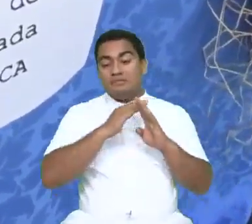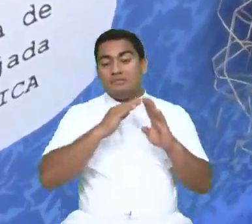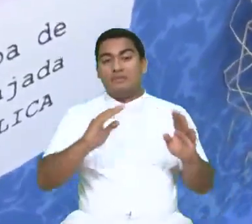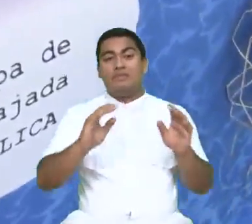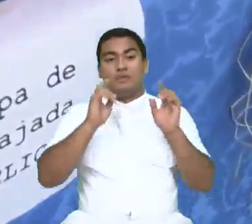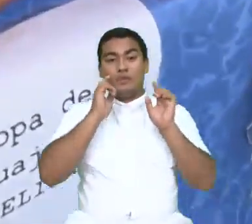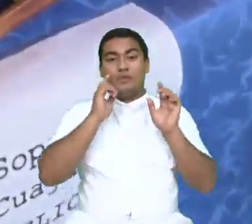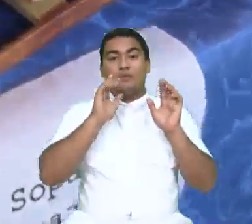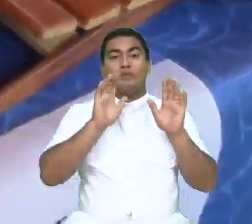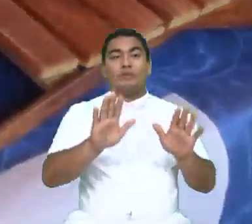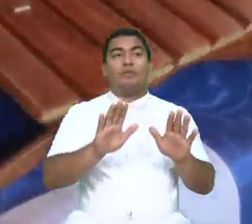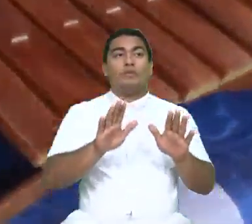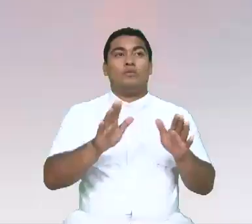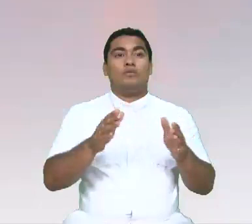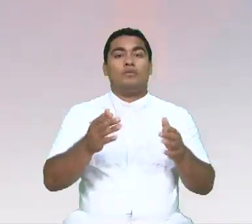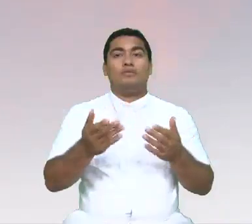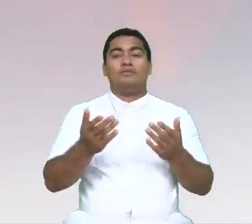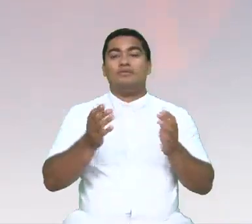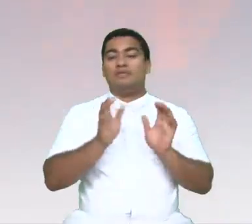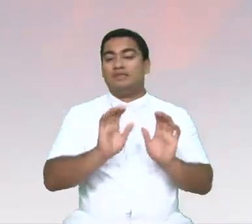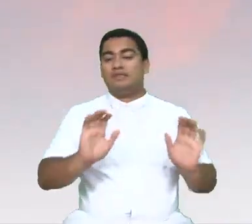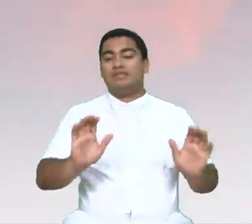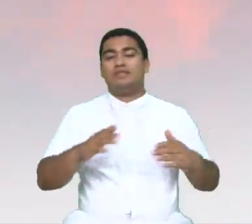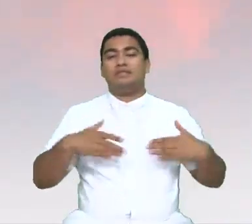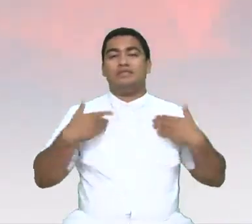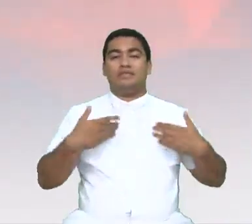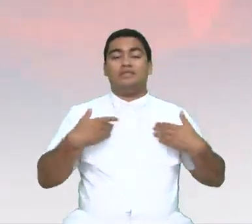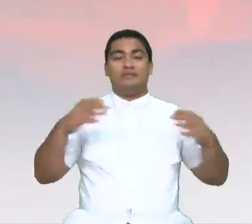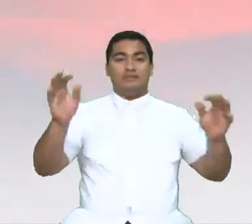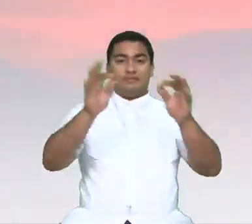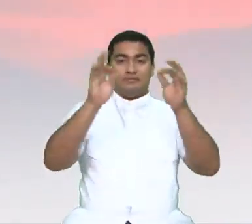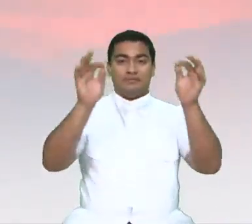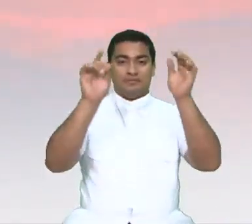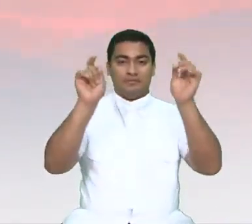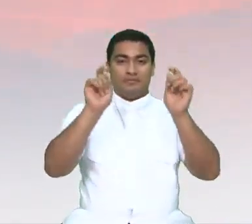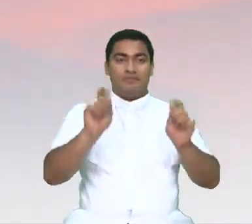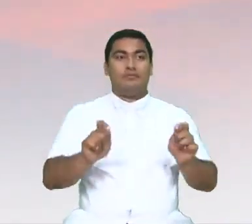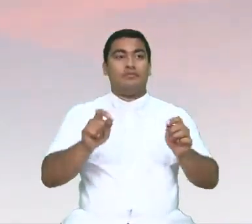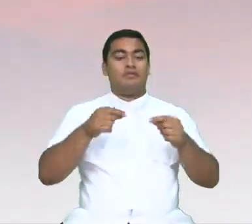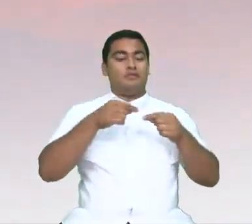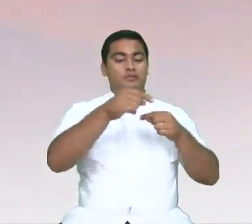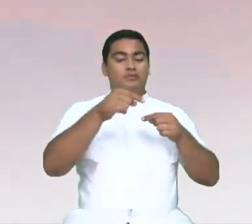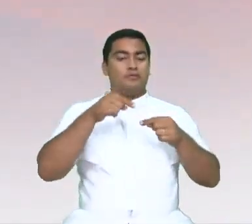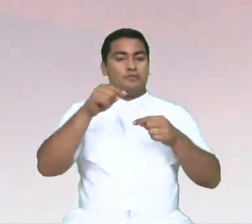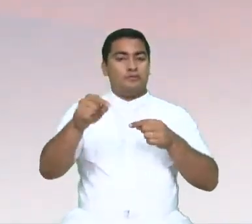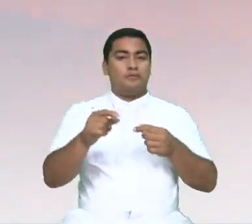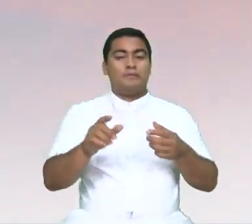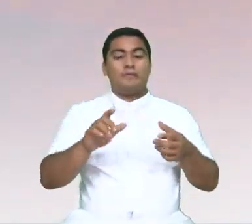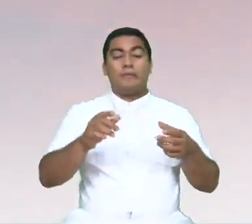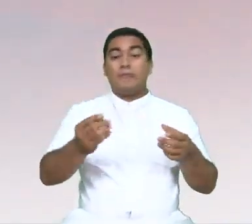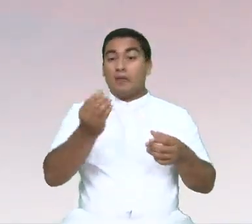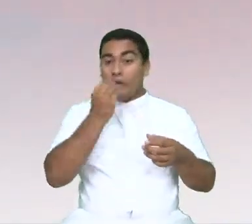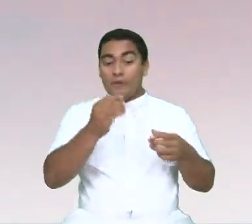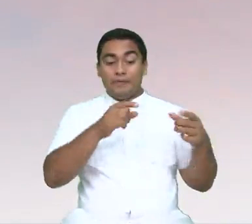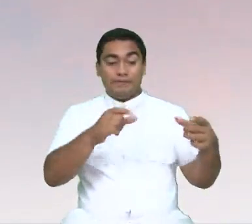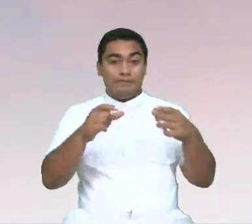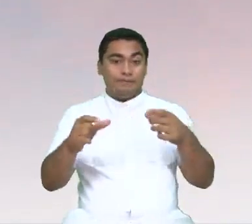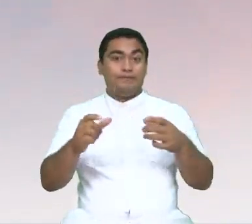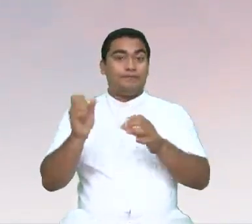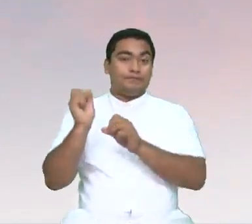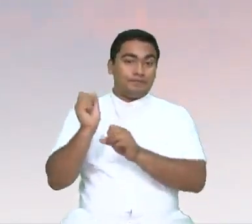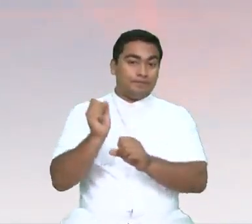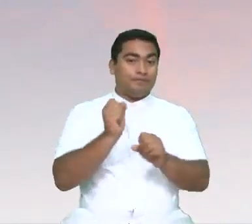cuidado de los Centinelas de la Alegría. Los festivales municipales, sabores de Cuaresma,